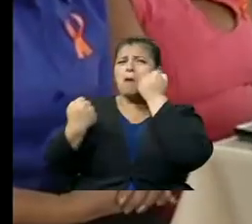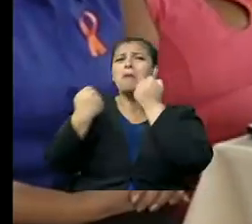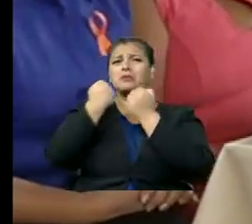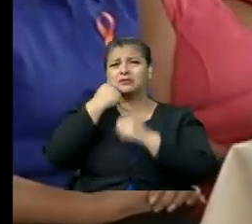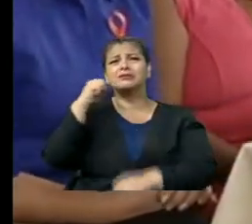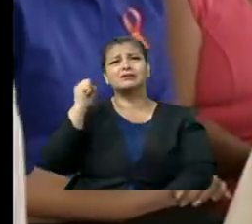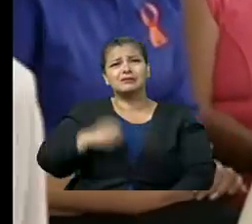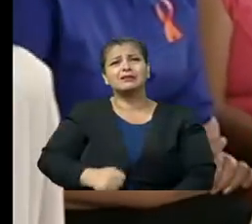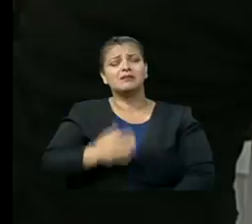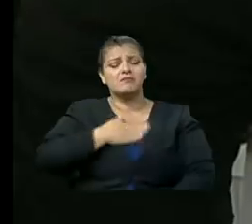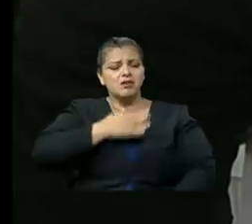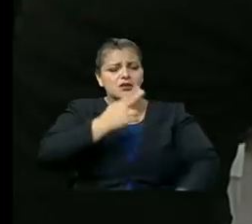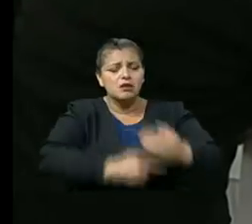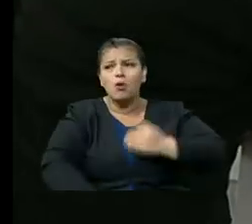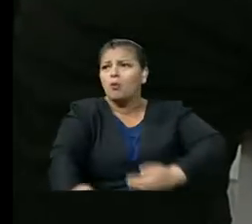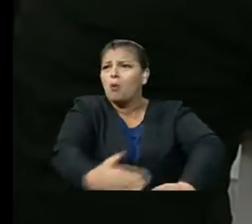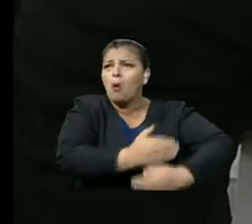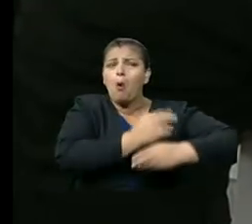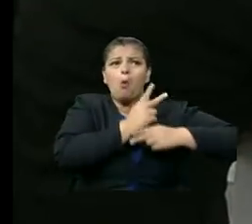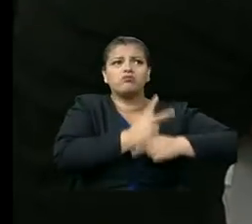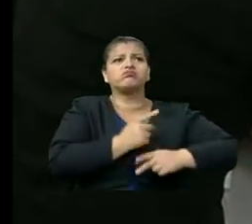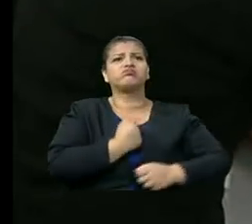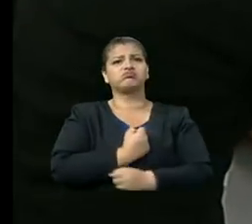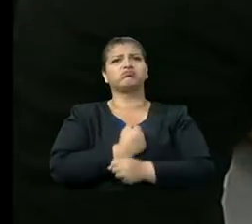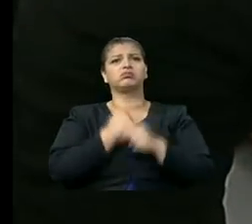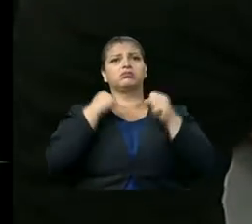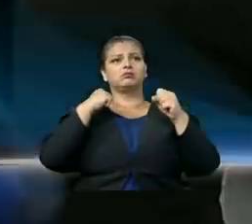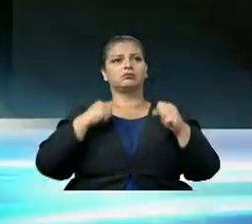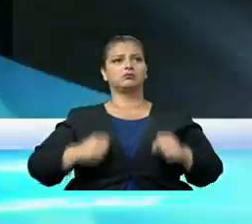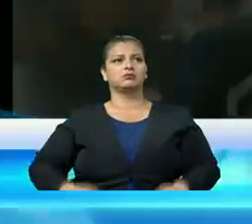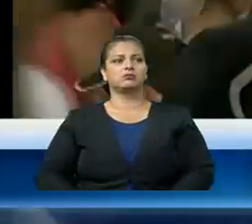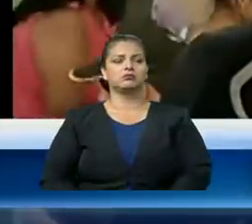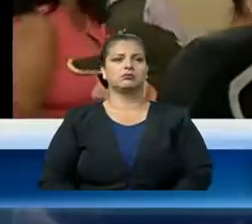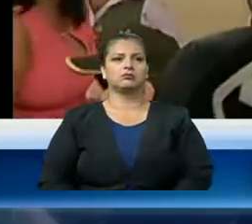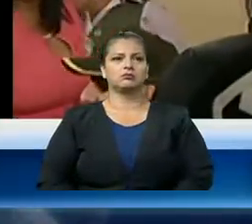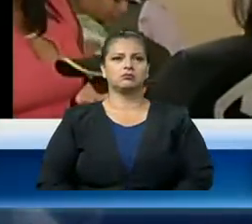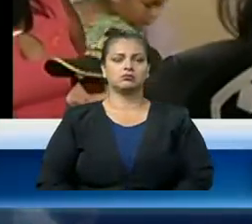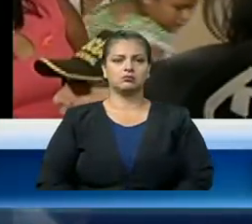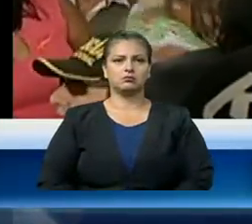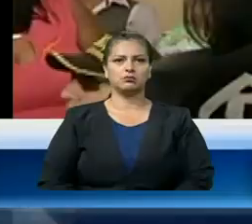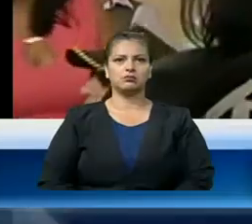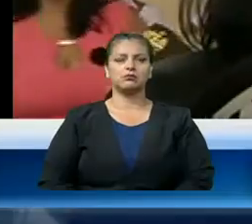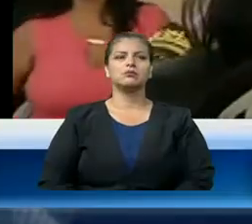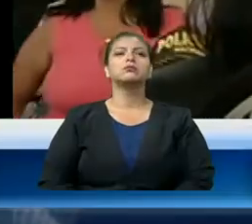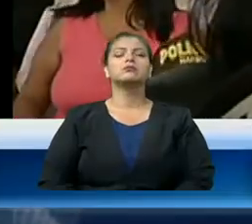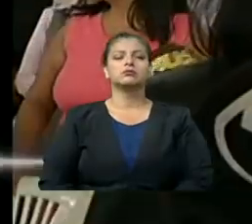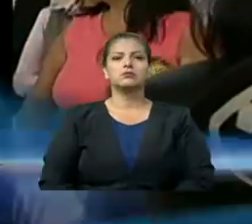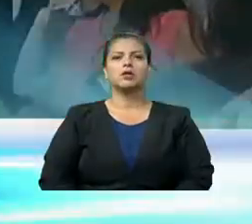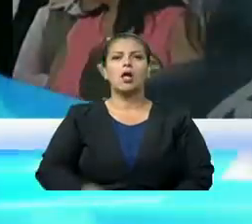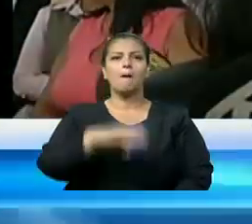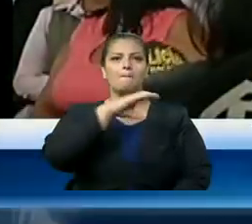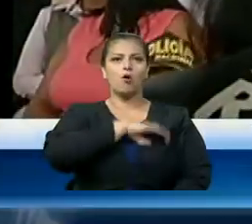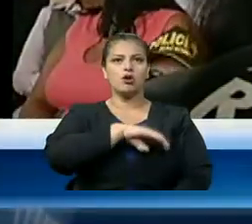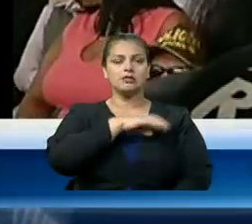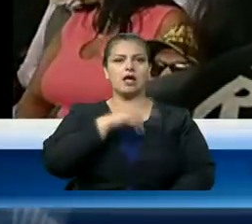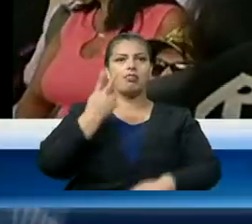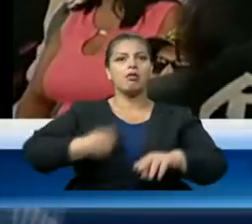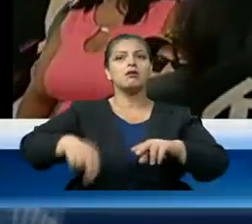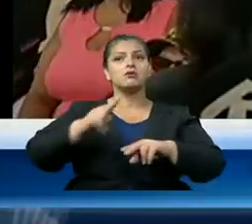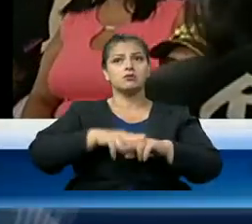también estuvo con su delegada que expuso la importancia de conducir a que la policía nacional también tiene el departamento de